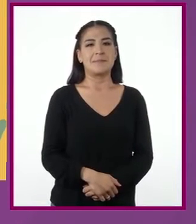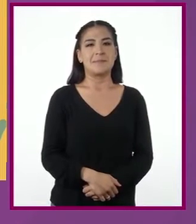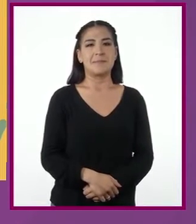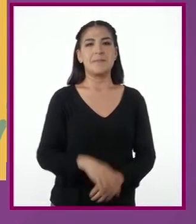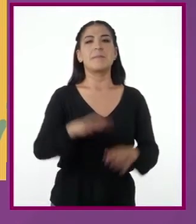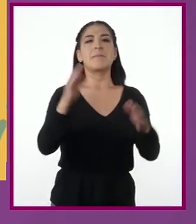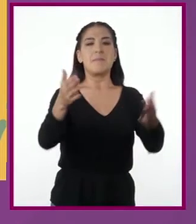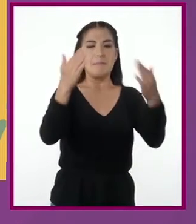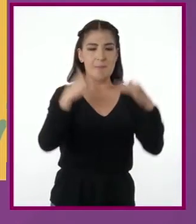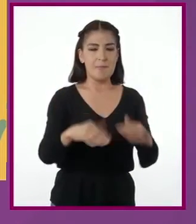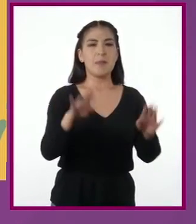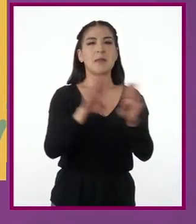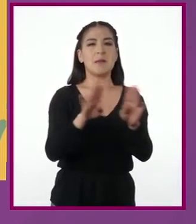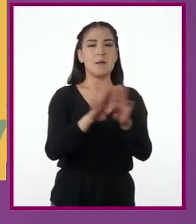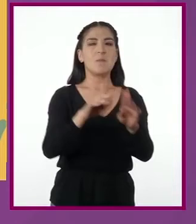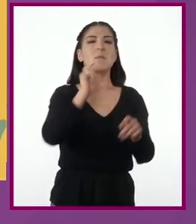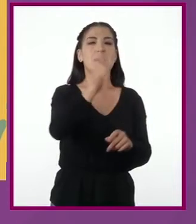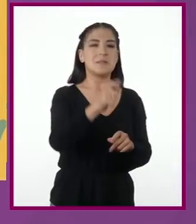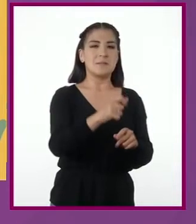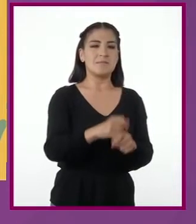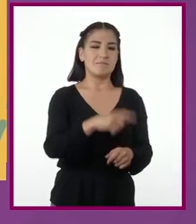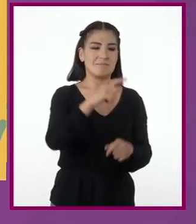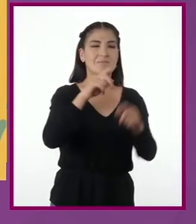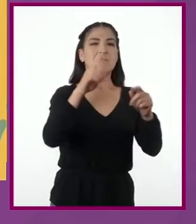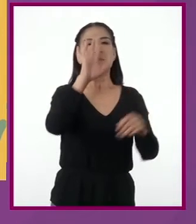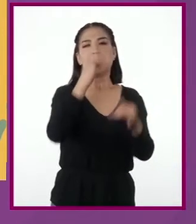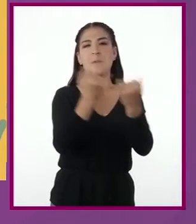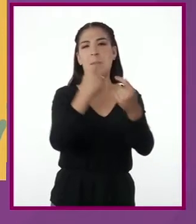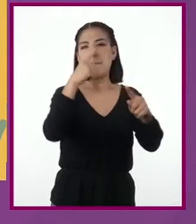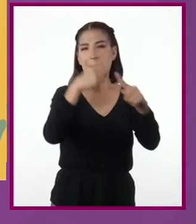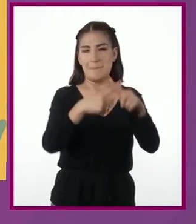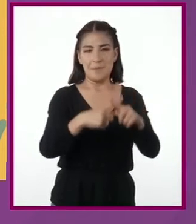Lo anterior se traduce como un producto de dos fracciones.